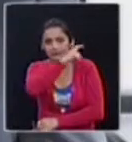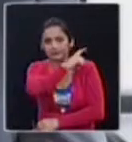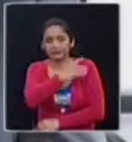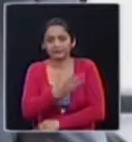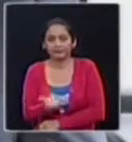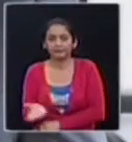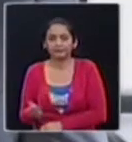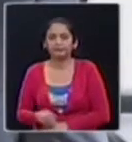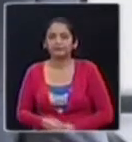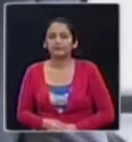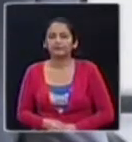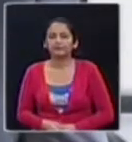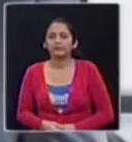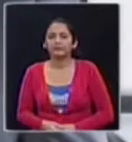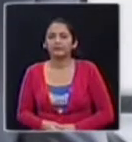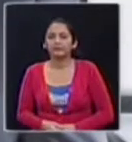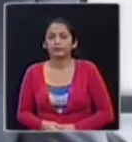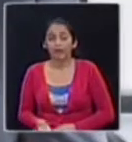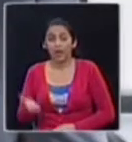de medidas generan